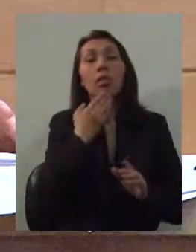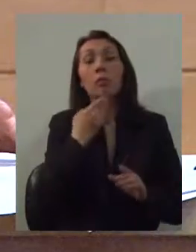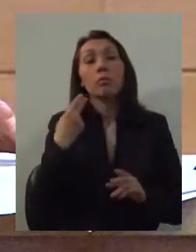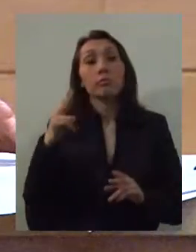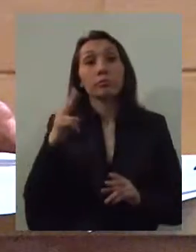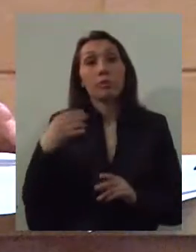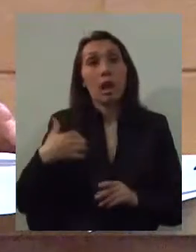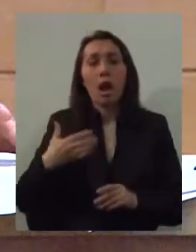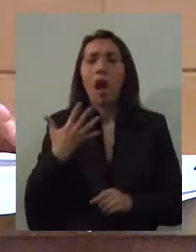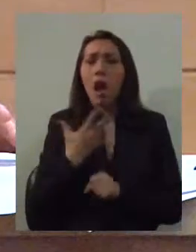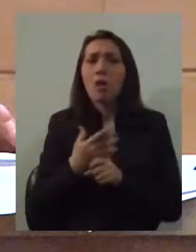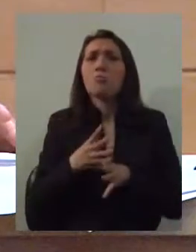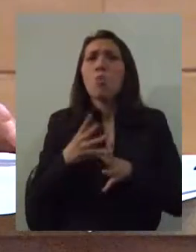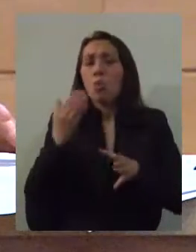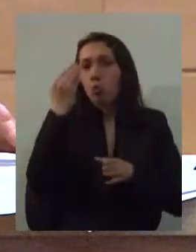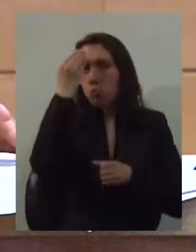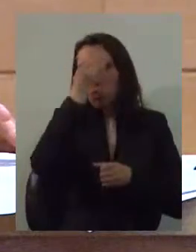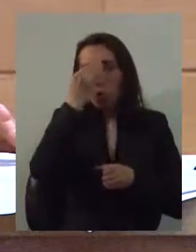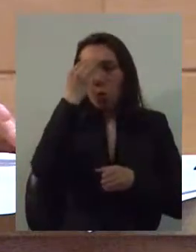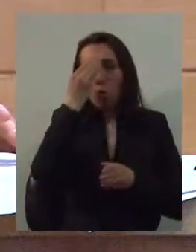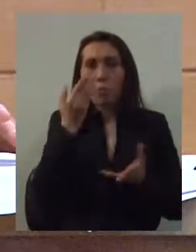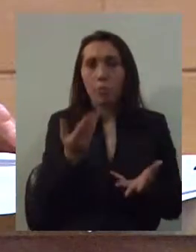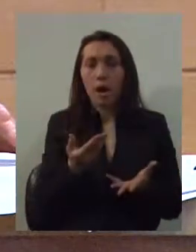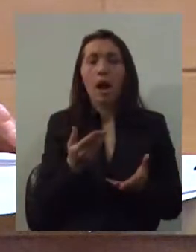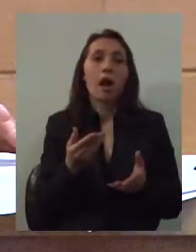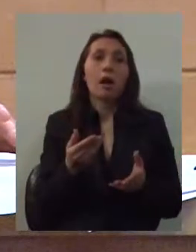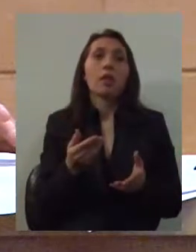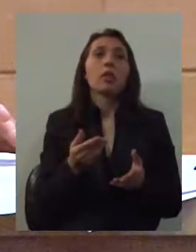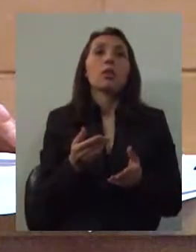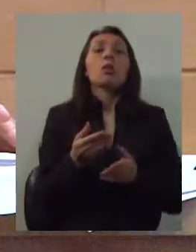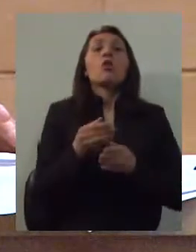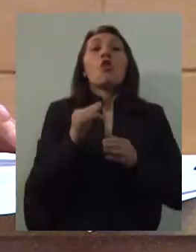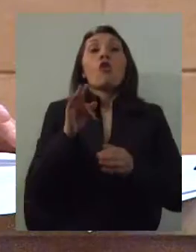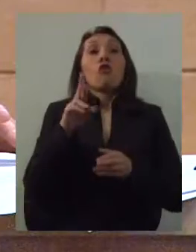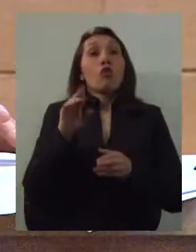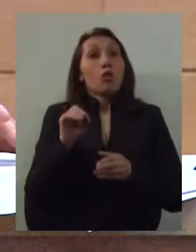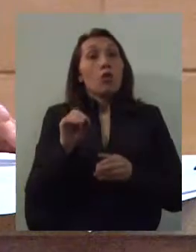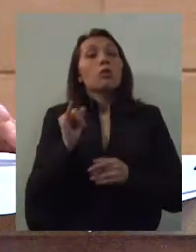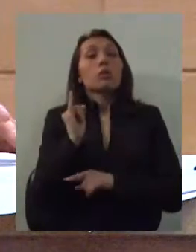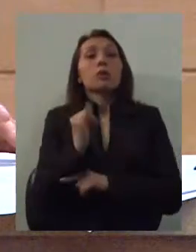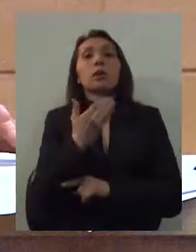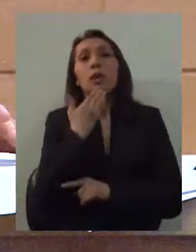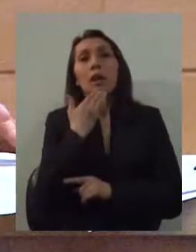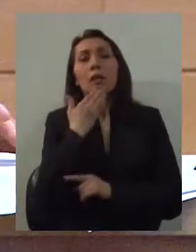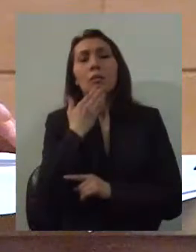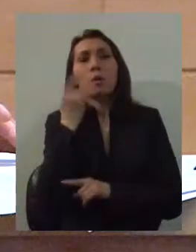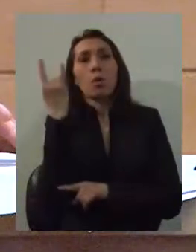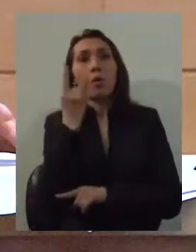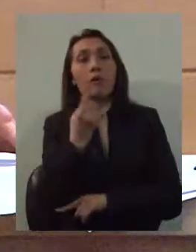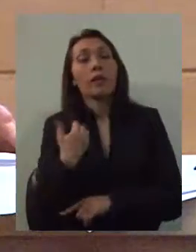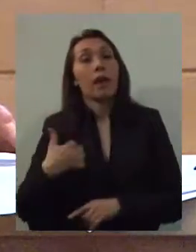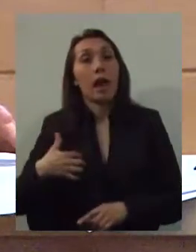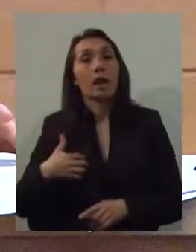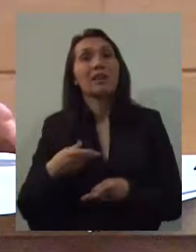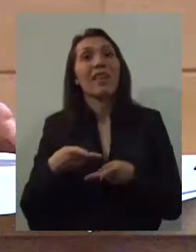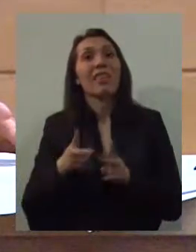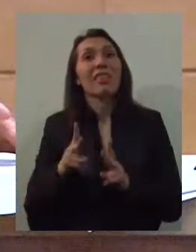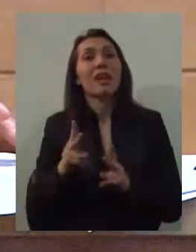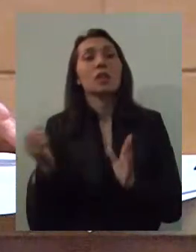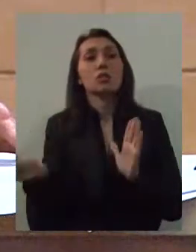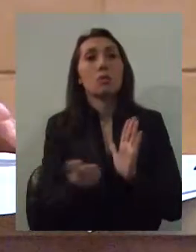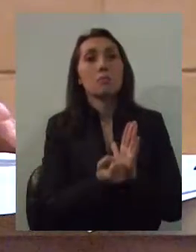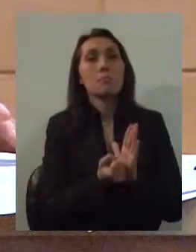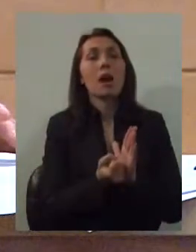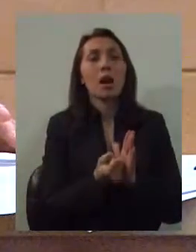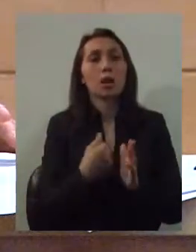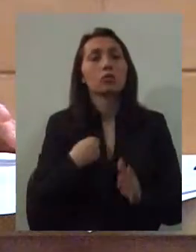Argentina. Hay mucha preocupación en el foro y en la academia argentina sobre el derecho marcario, y eso yo